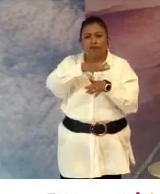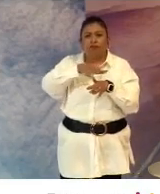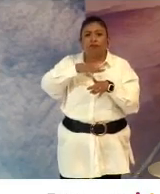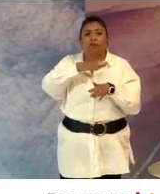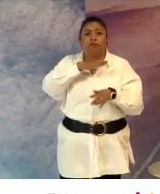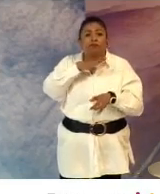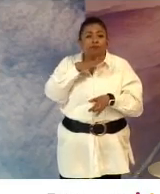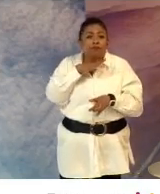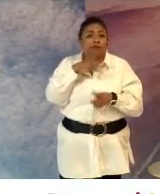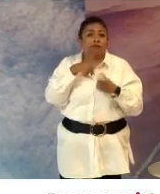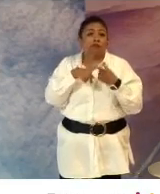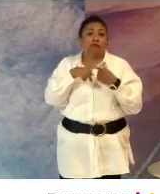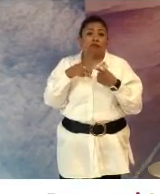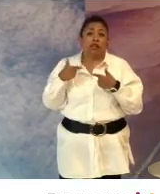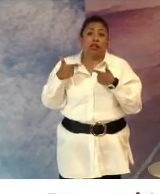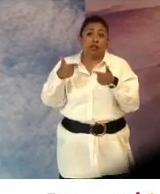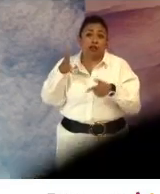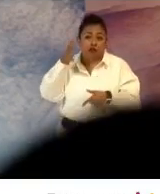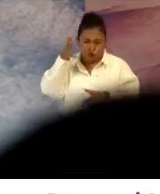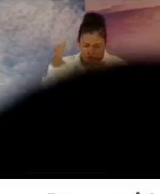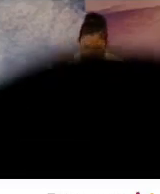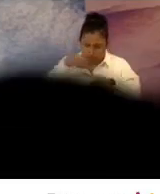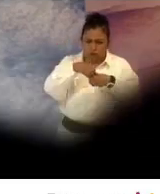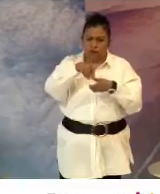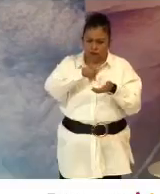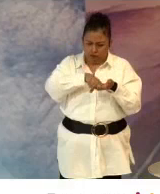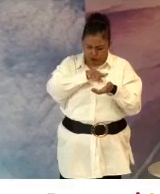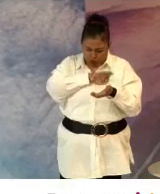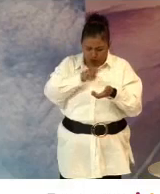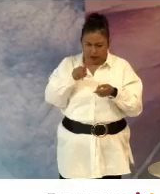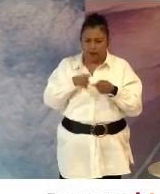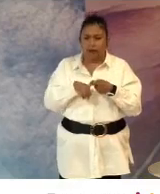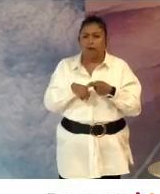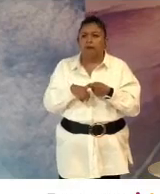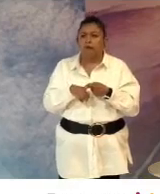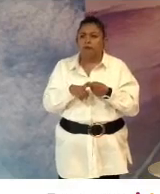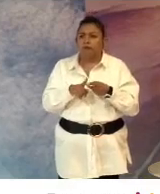incluya futuras generaciones